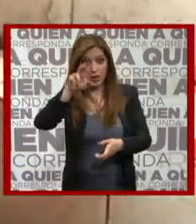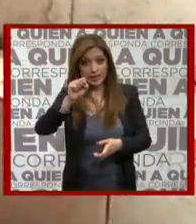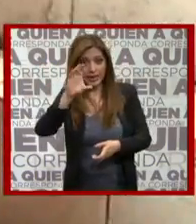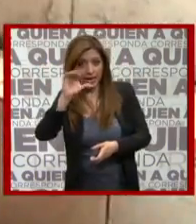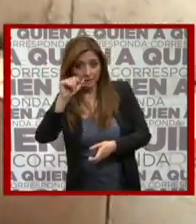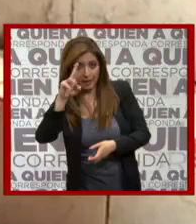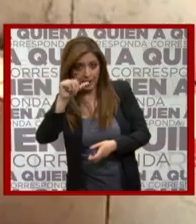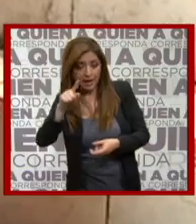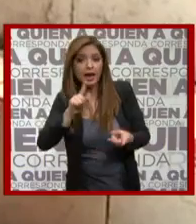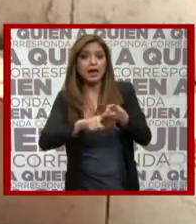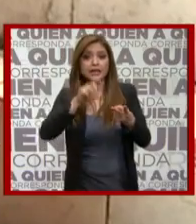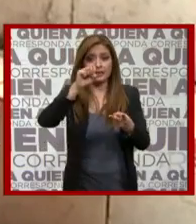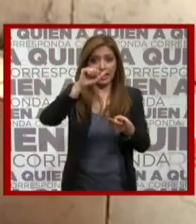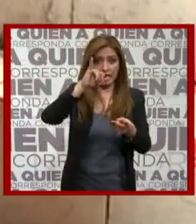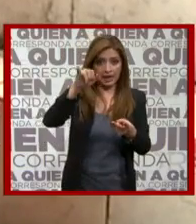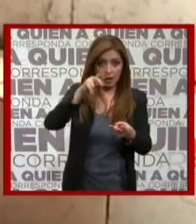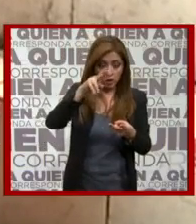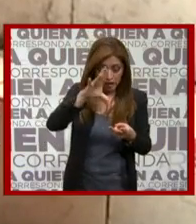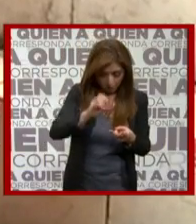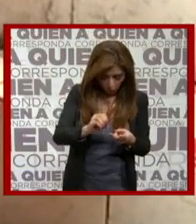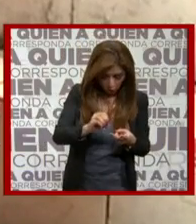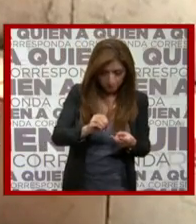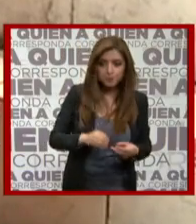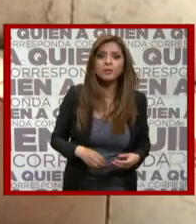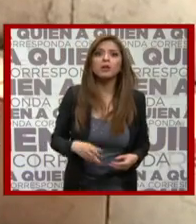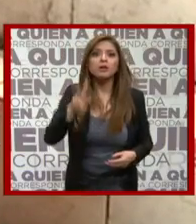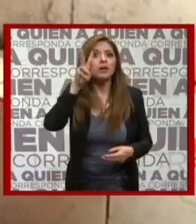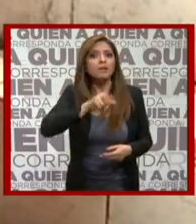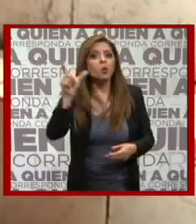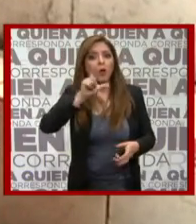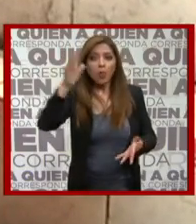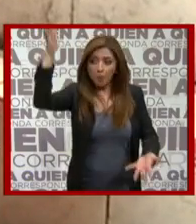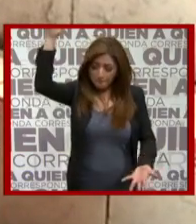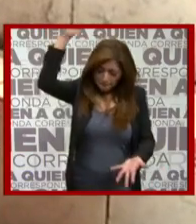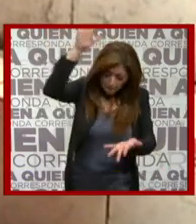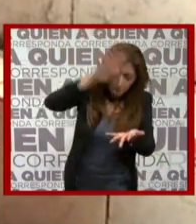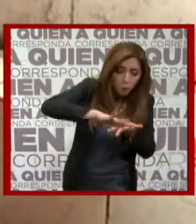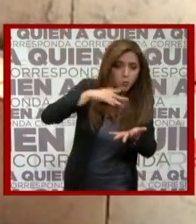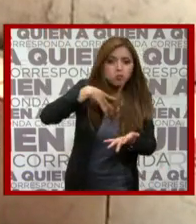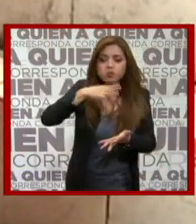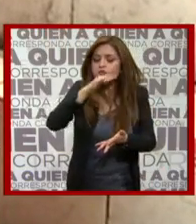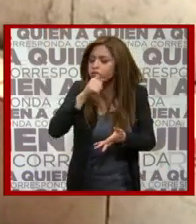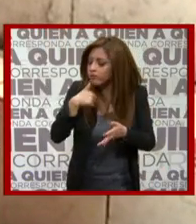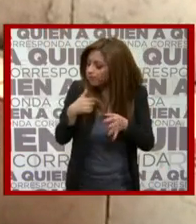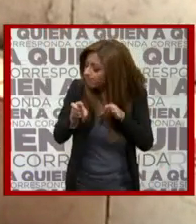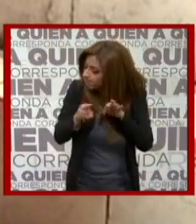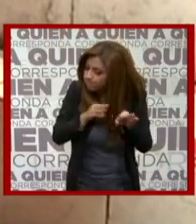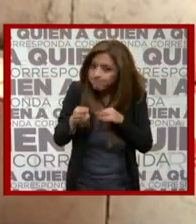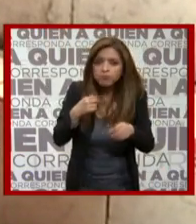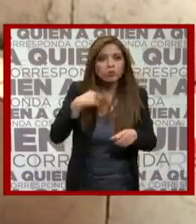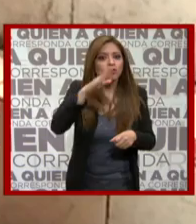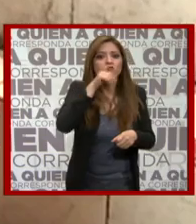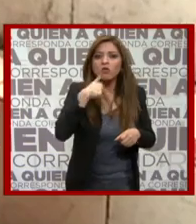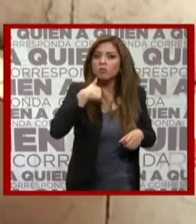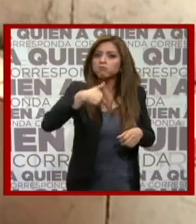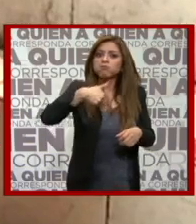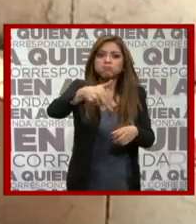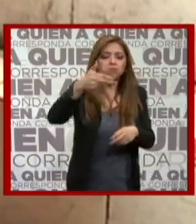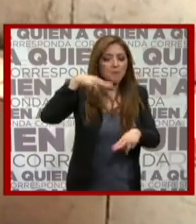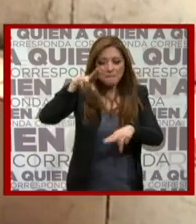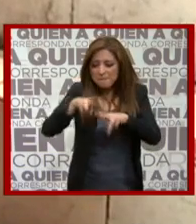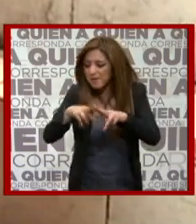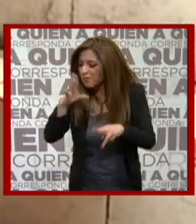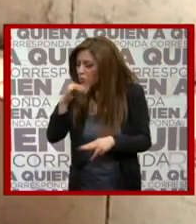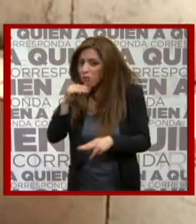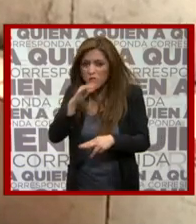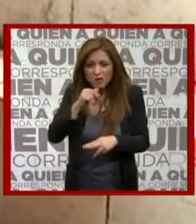Todo fue mi columna. Yo no podía mover mis pies, no me podía sentar, no me podía parar, nada, no podía caminar. no, nada de eso,